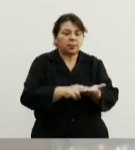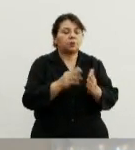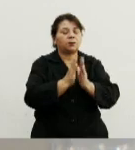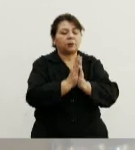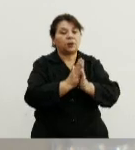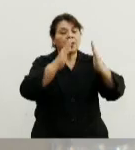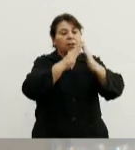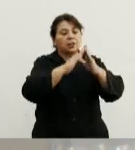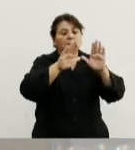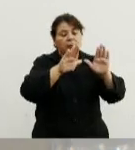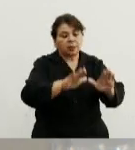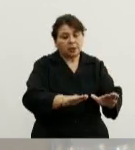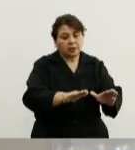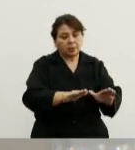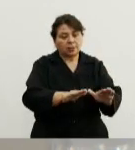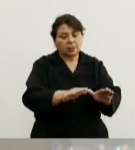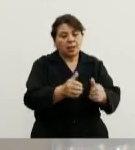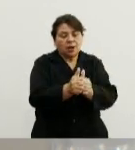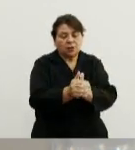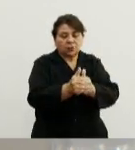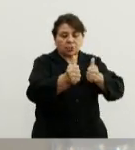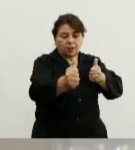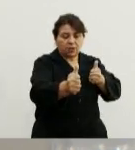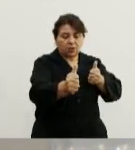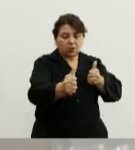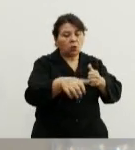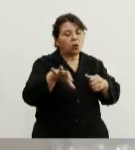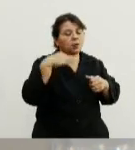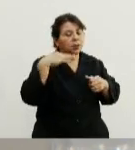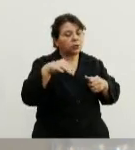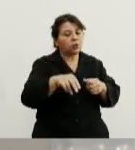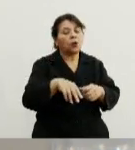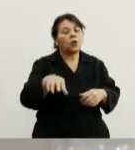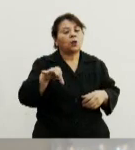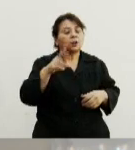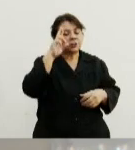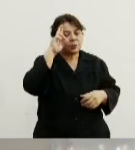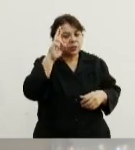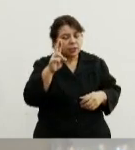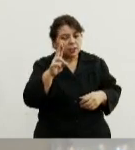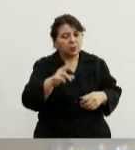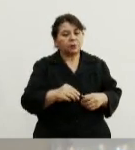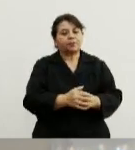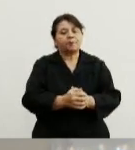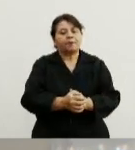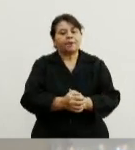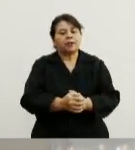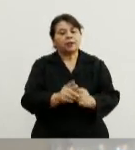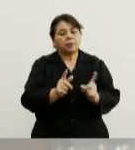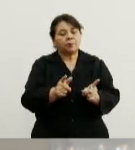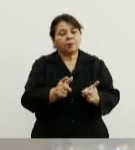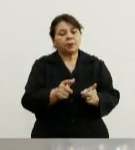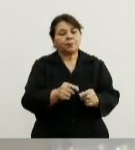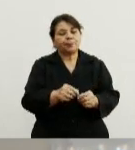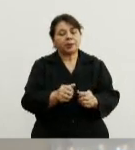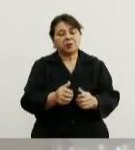que cuidemos el distanciamiento obligatorio que trabajemos y y nos